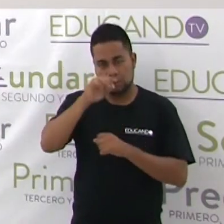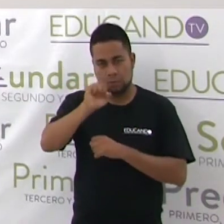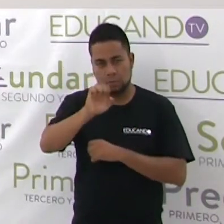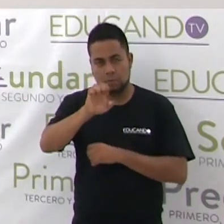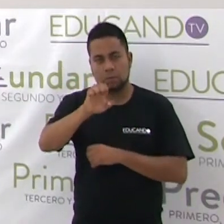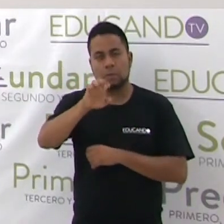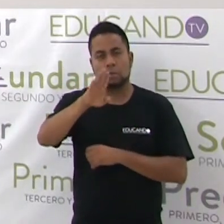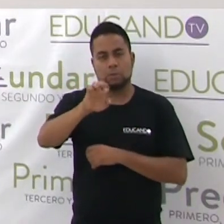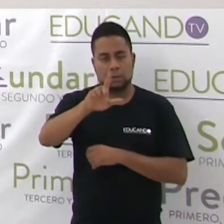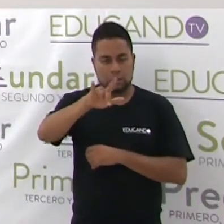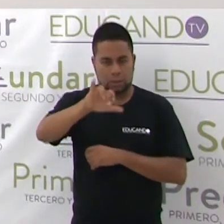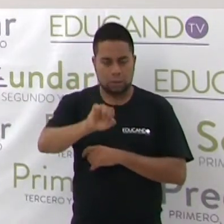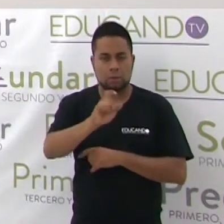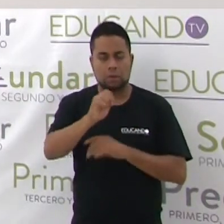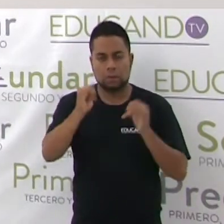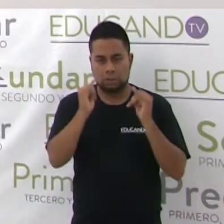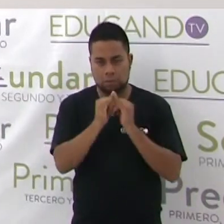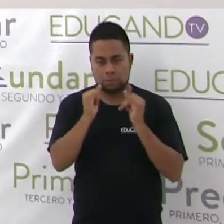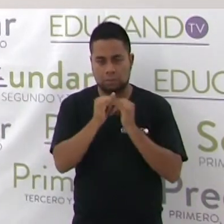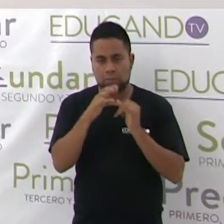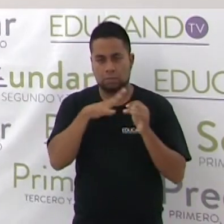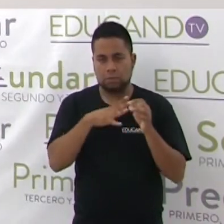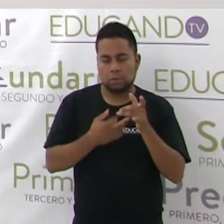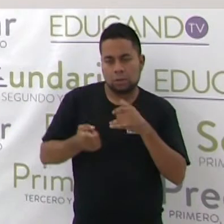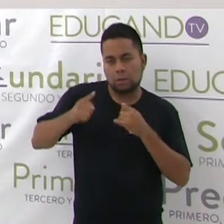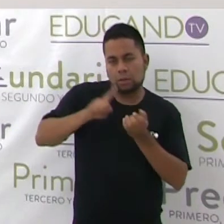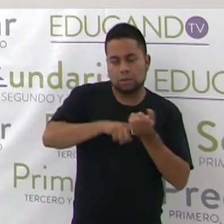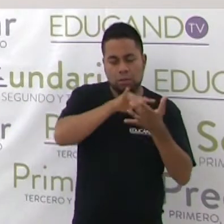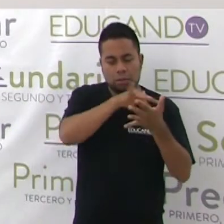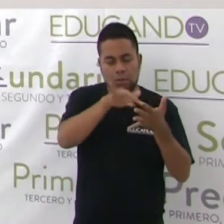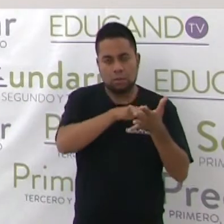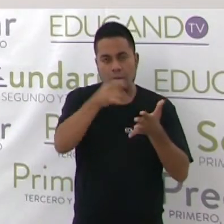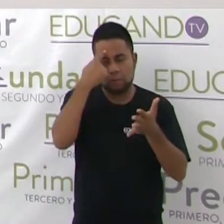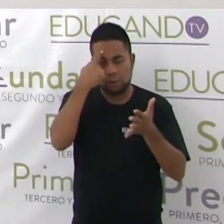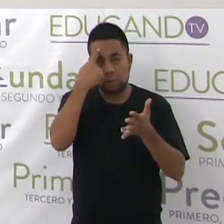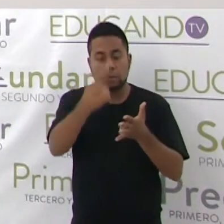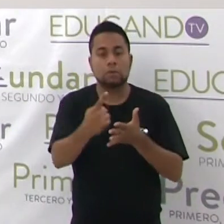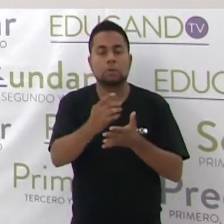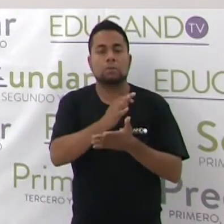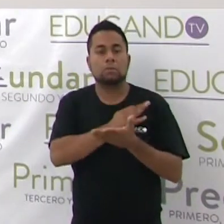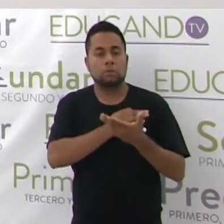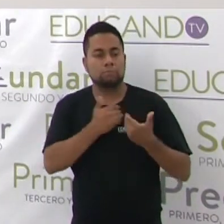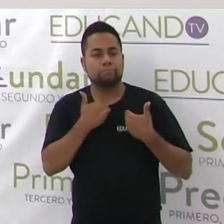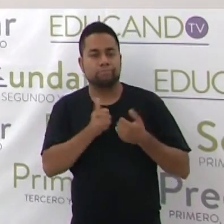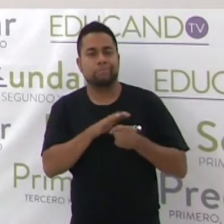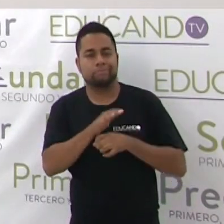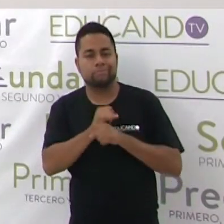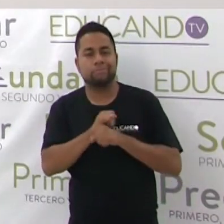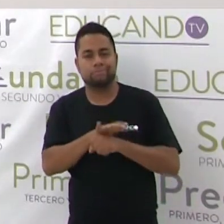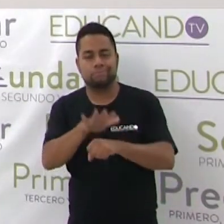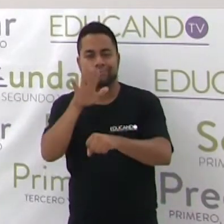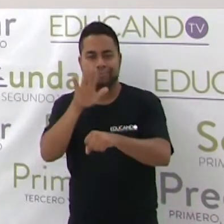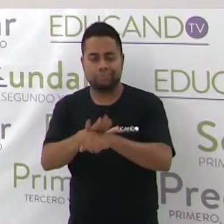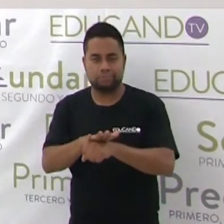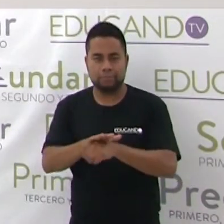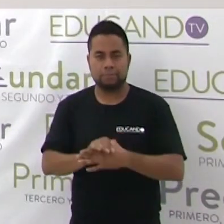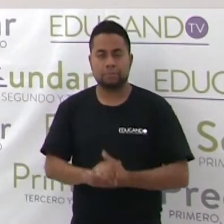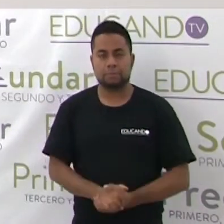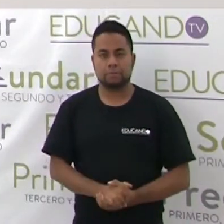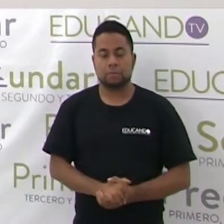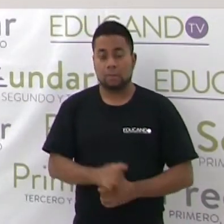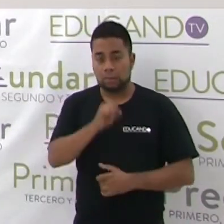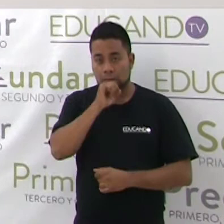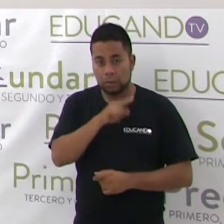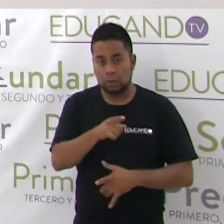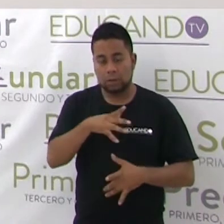que nuevamente se presenta en este texto para que podamos nosotros tener esta información. Y también aquí